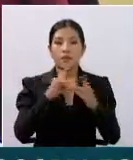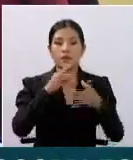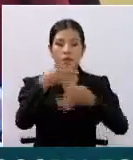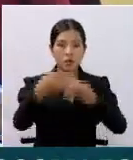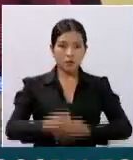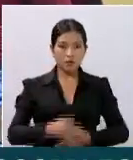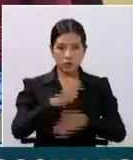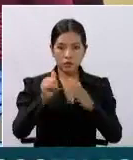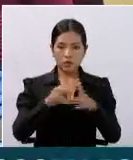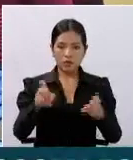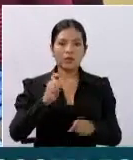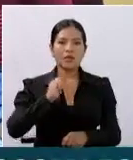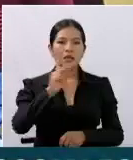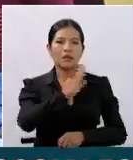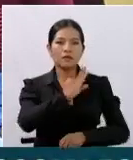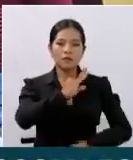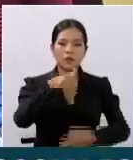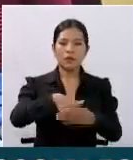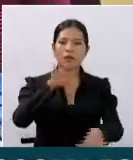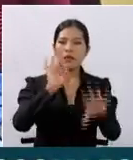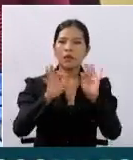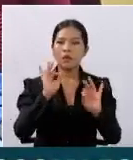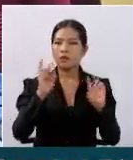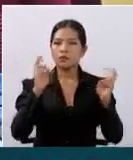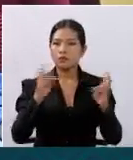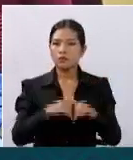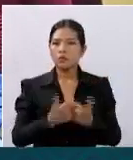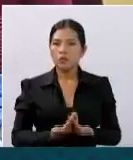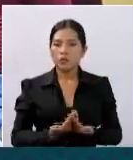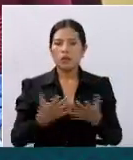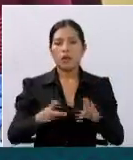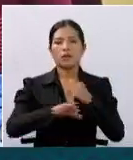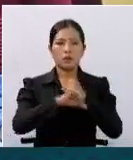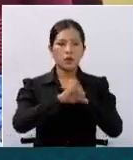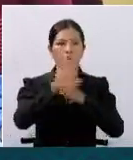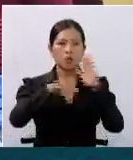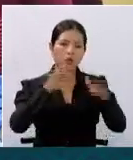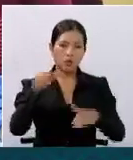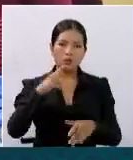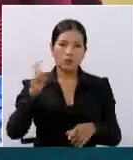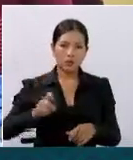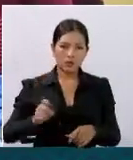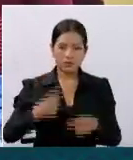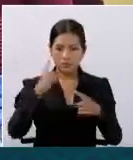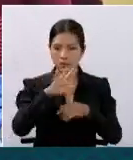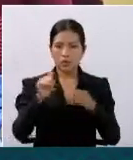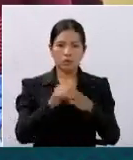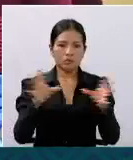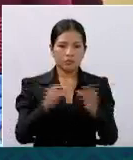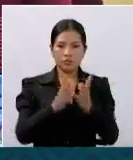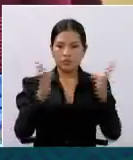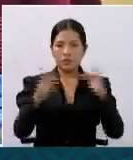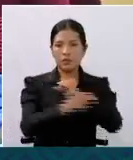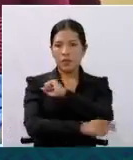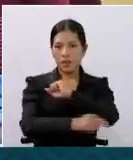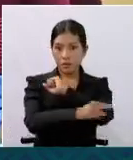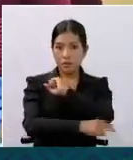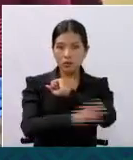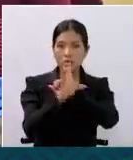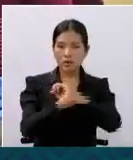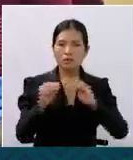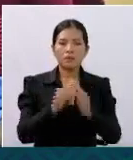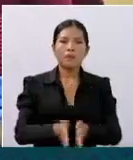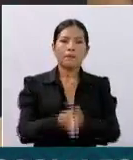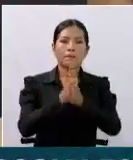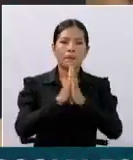Tribunal Electoral el tema de la convocatoria a Cabildo Nacional, donde hemos solicitado